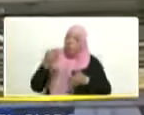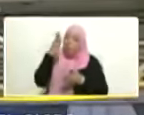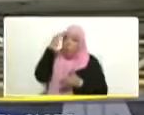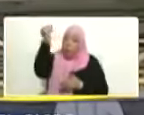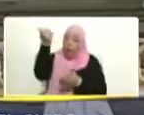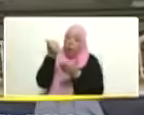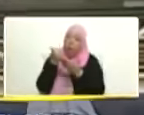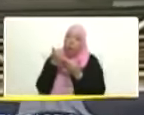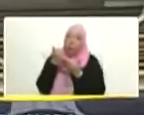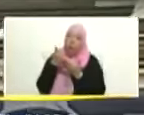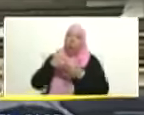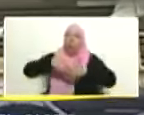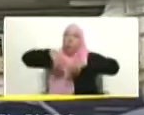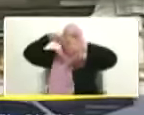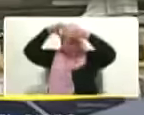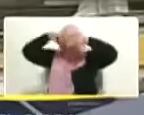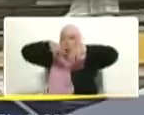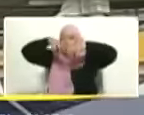Cae agua, cae con más fuerza.